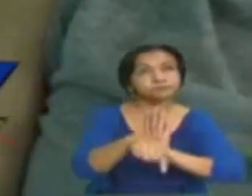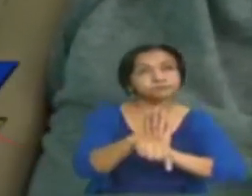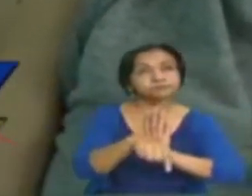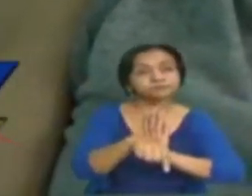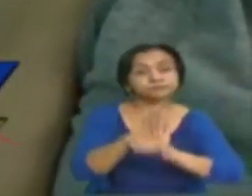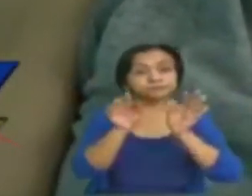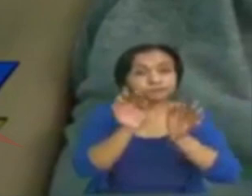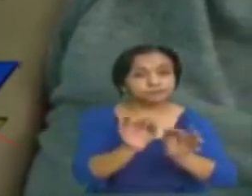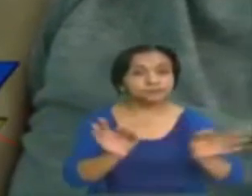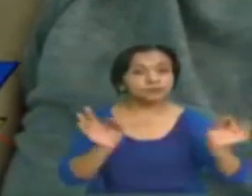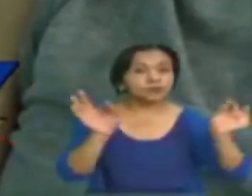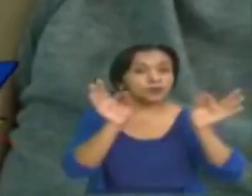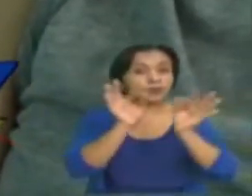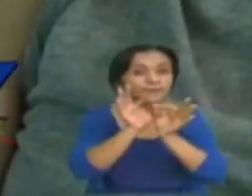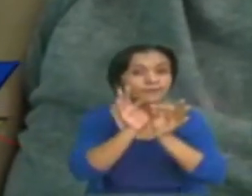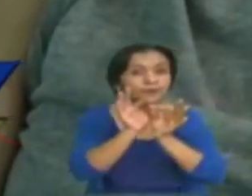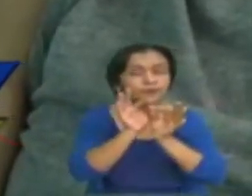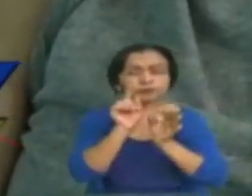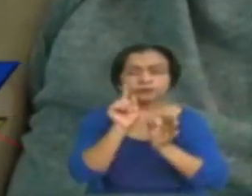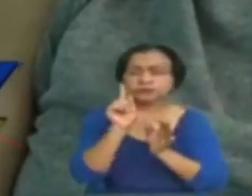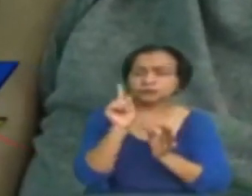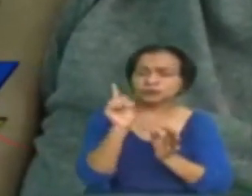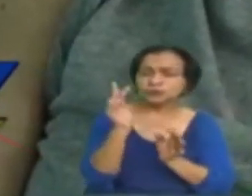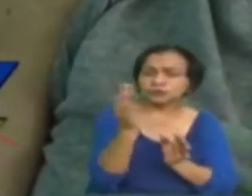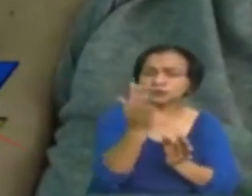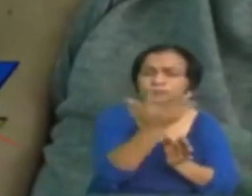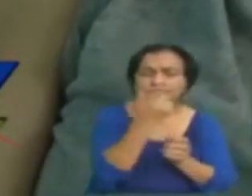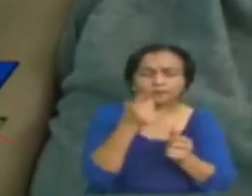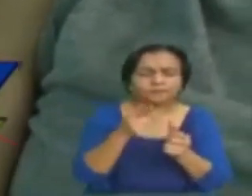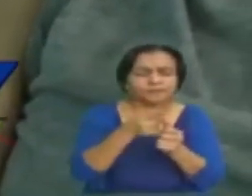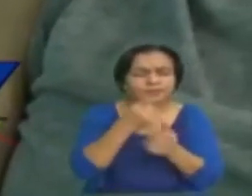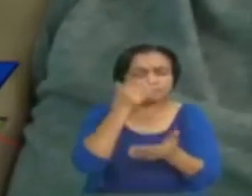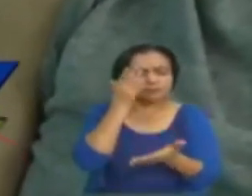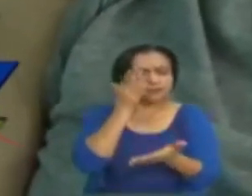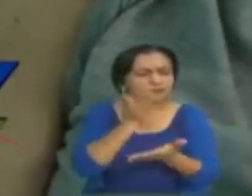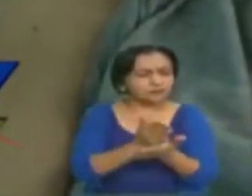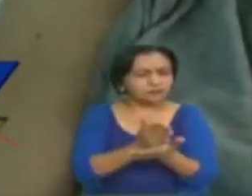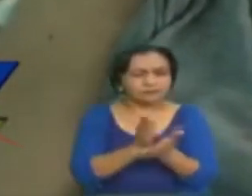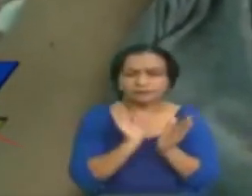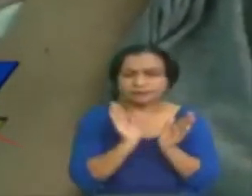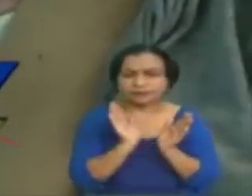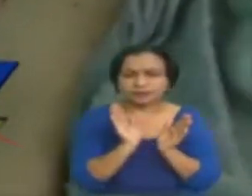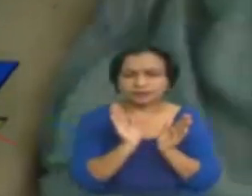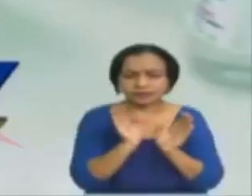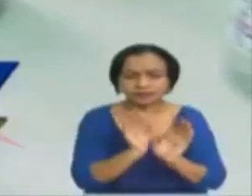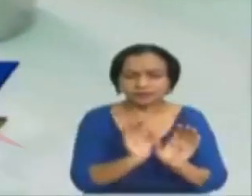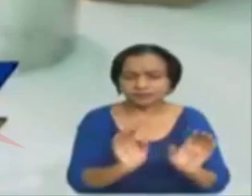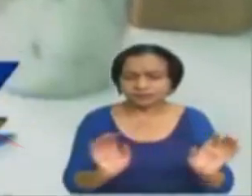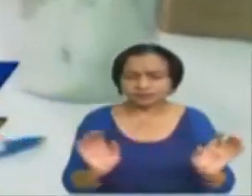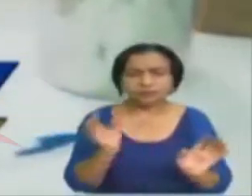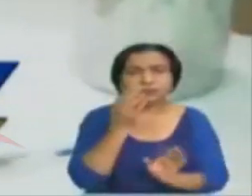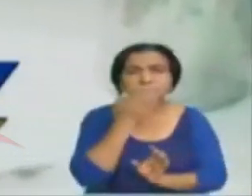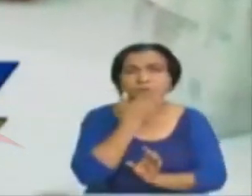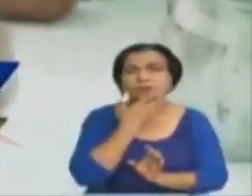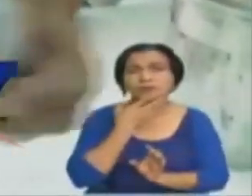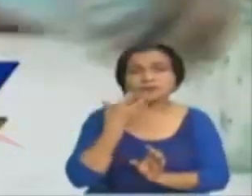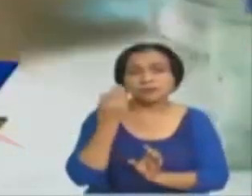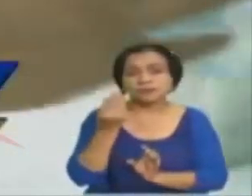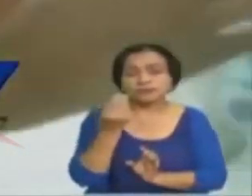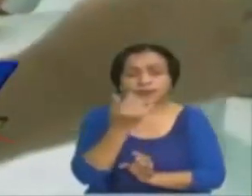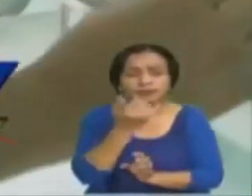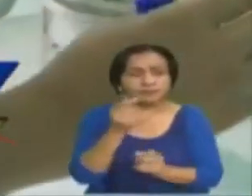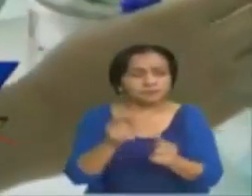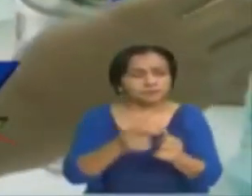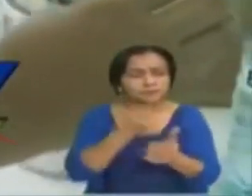COVID. Aquí en Managua, en el Hospital Lenín Fonseca, el Hospital Berta Calderón, a las 9, a las 8 y a las 9,